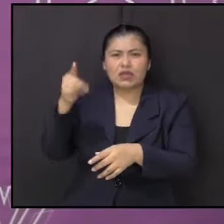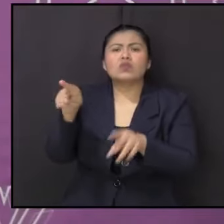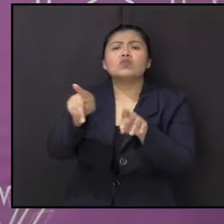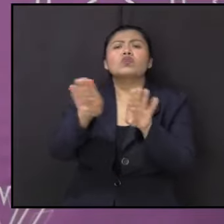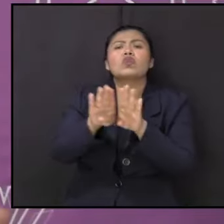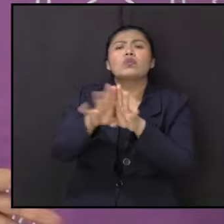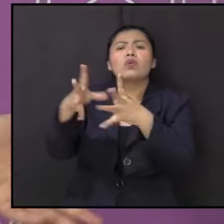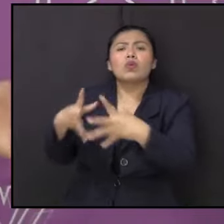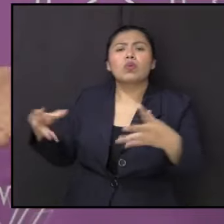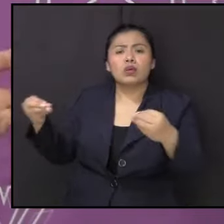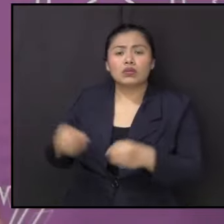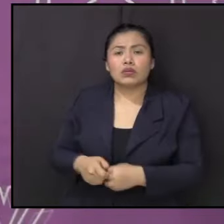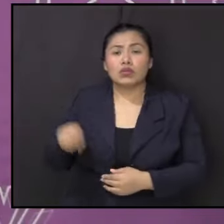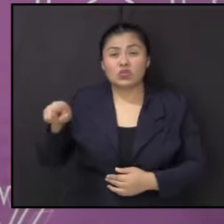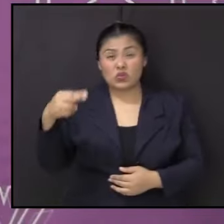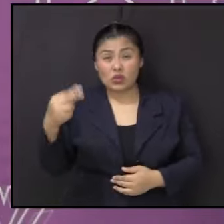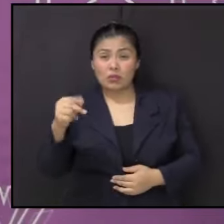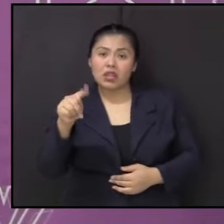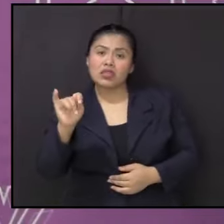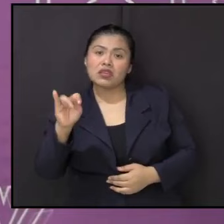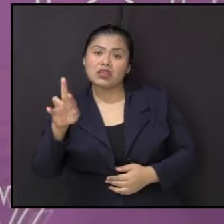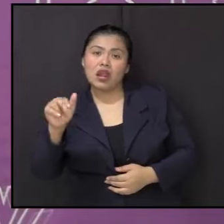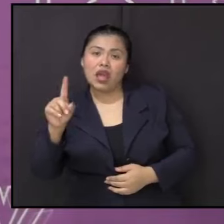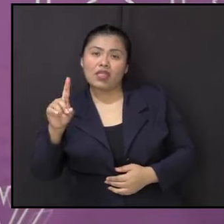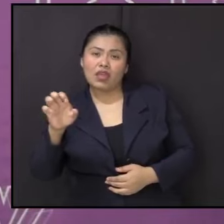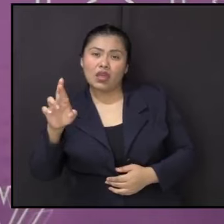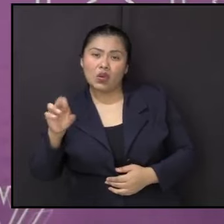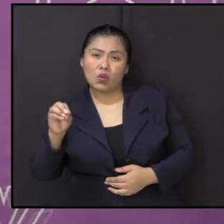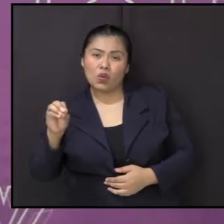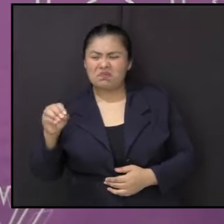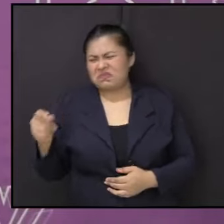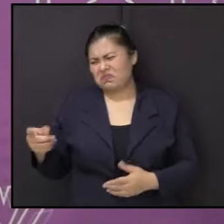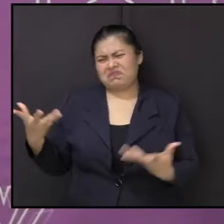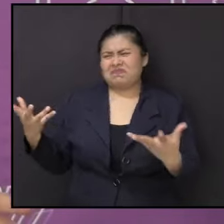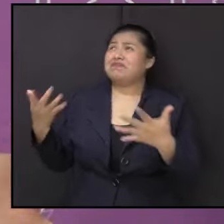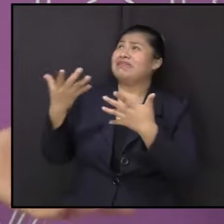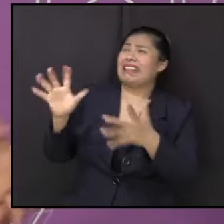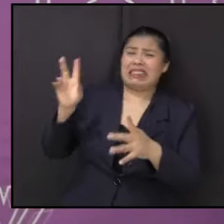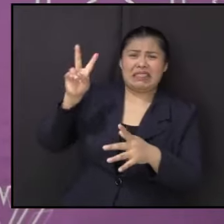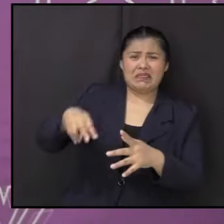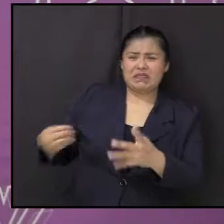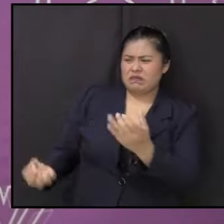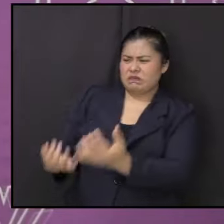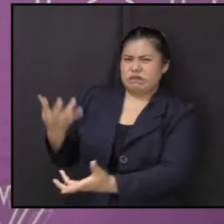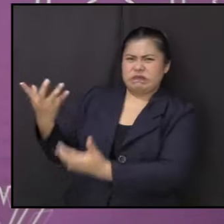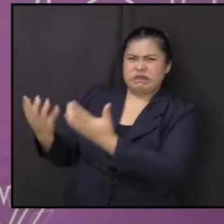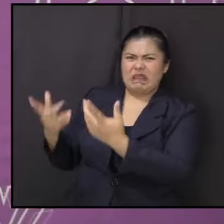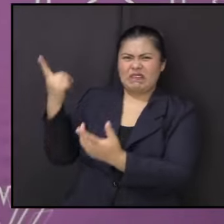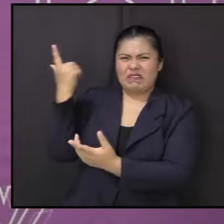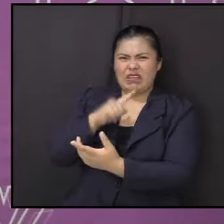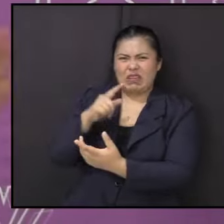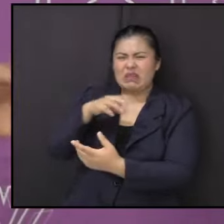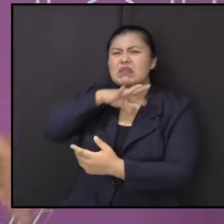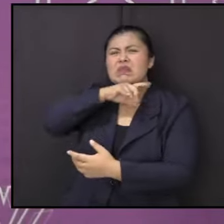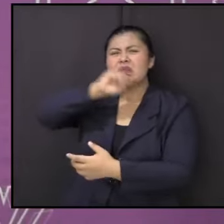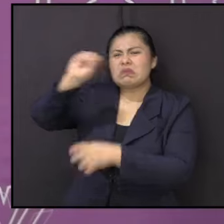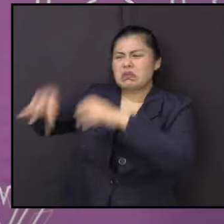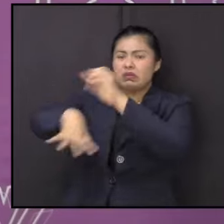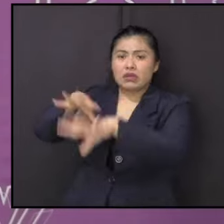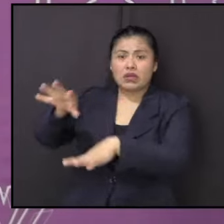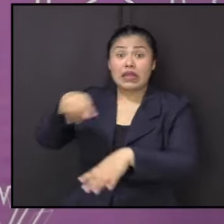Este basurero que se llama Tiradero a Cielo Abierto, que es el más grande del país y que tengo entendido que el presidente había pedido como 4 o 6 veces que se